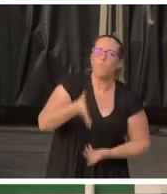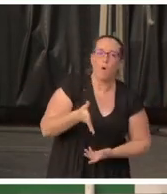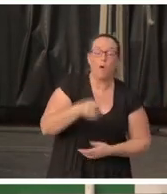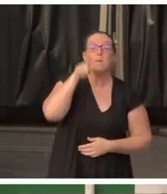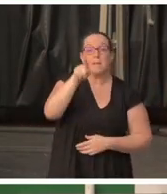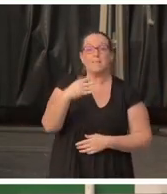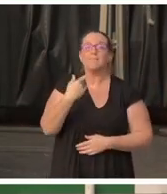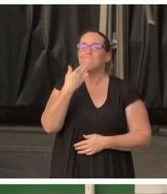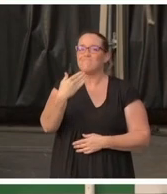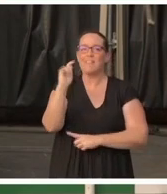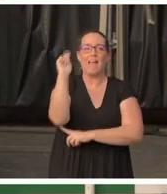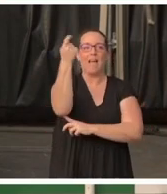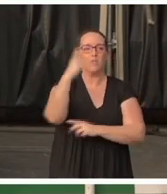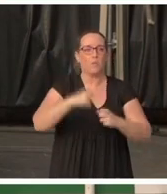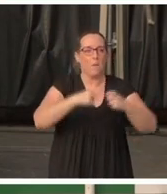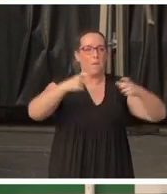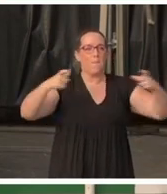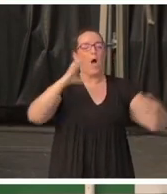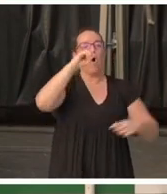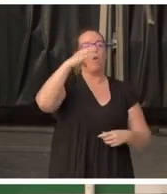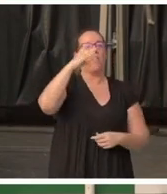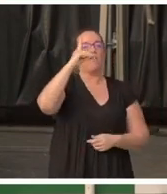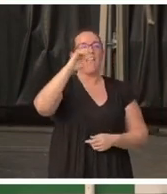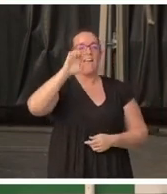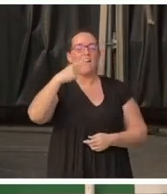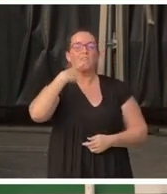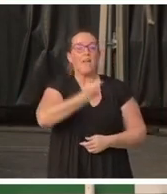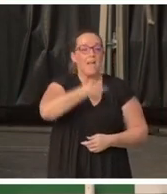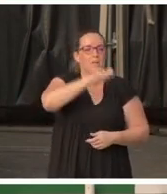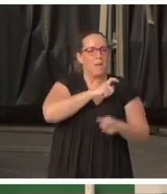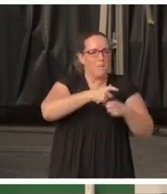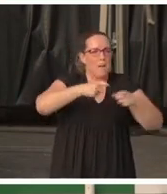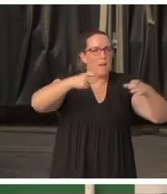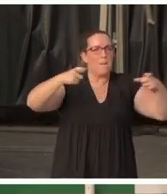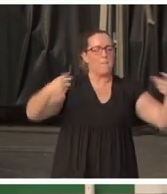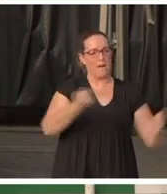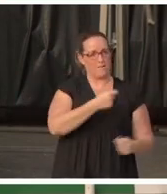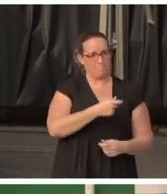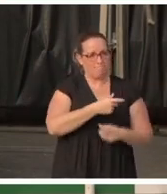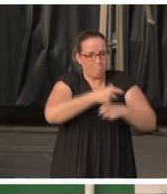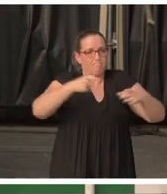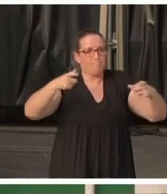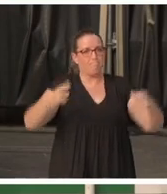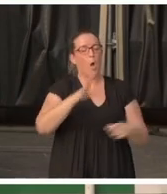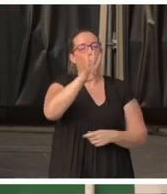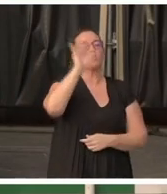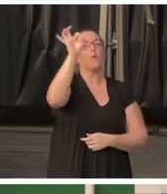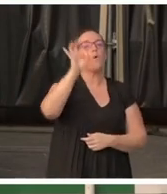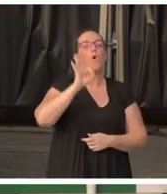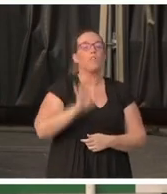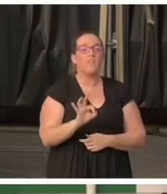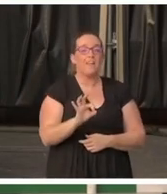va a permitir continuar creciendo. La OCDE dice que España va a seguir creciendo, que este año creceremos más de un